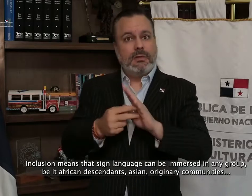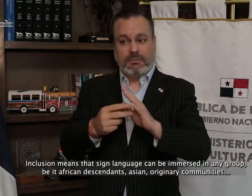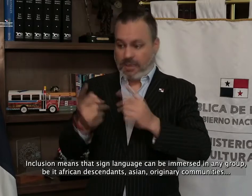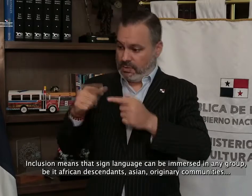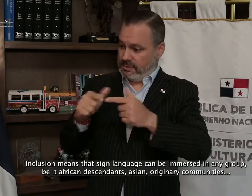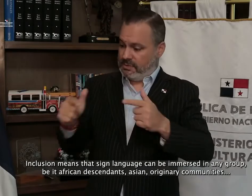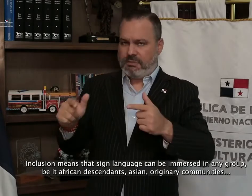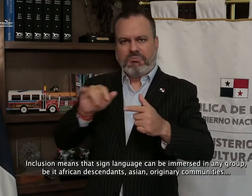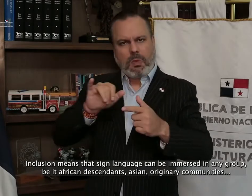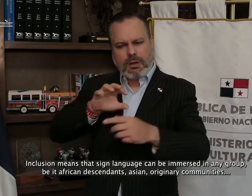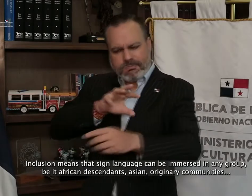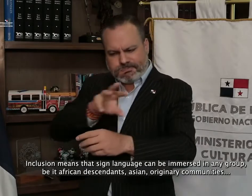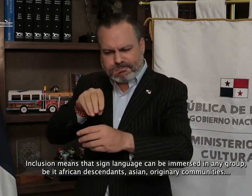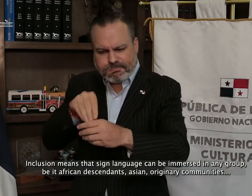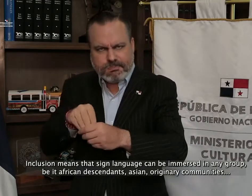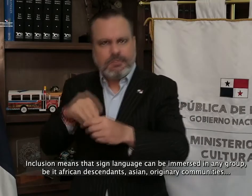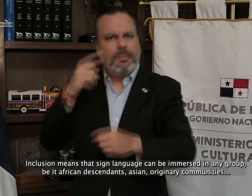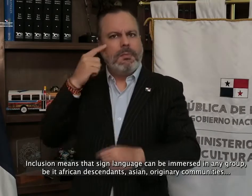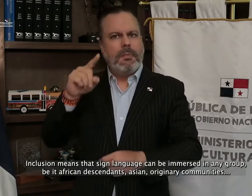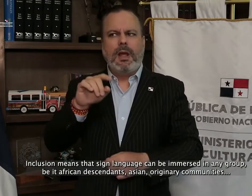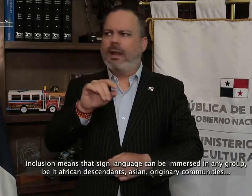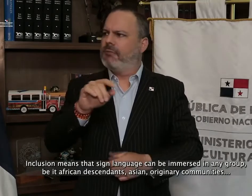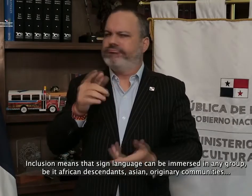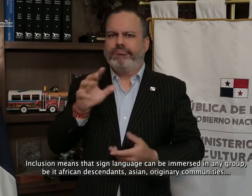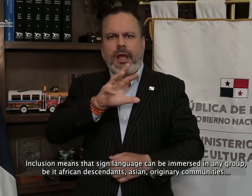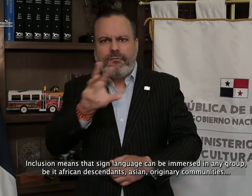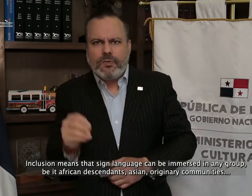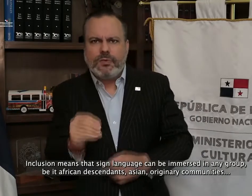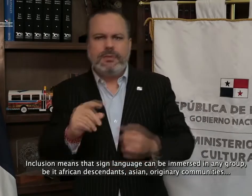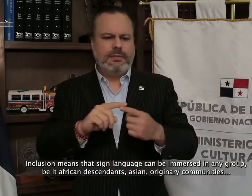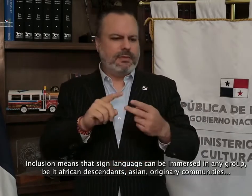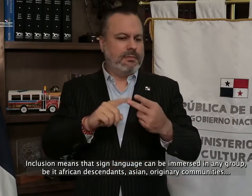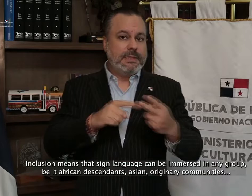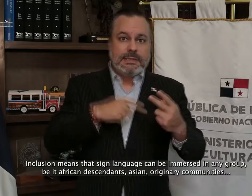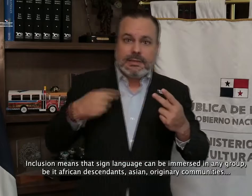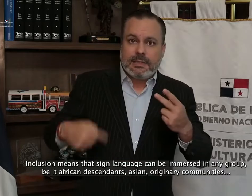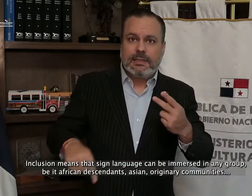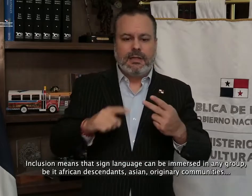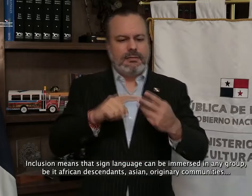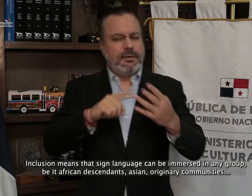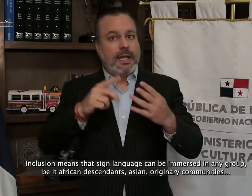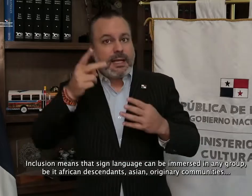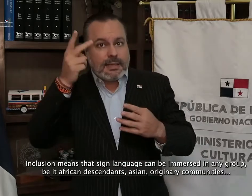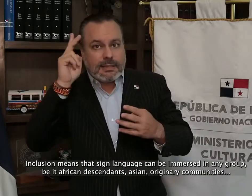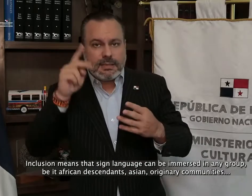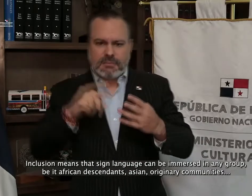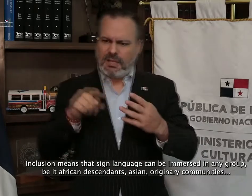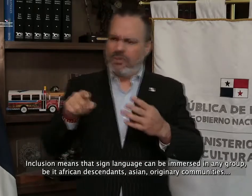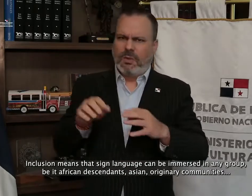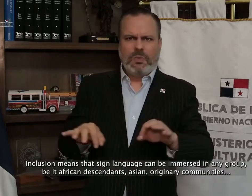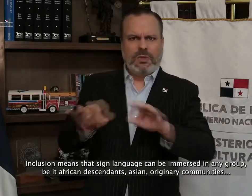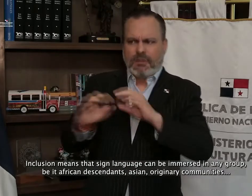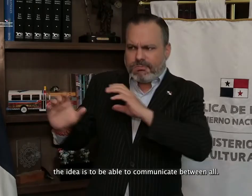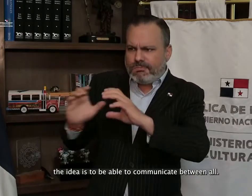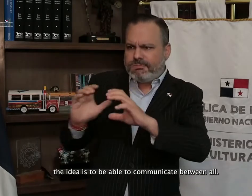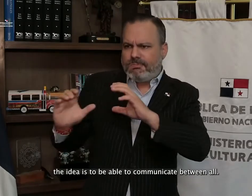señas para que obtengan el conocimiento en su propio idioma y que puedan comunicarse con personas sordas o con